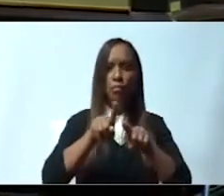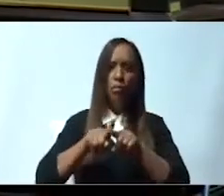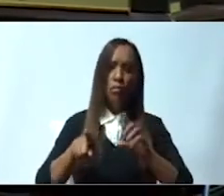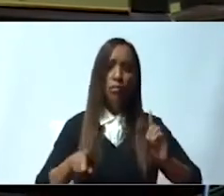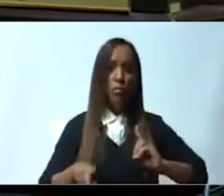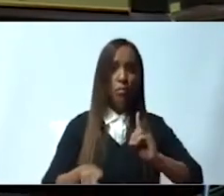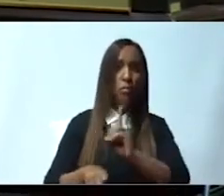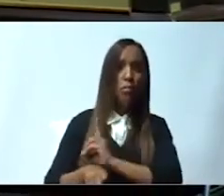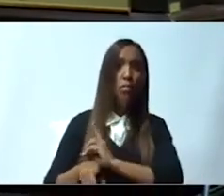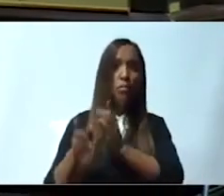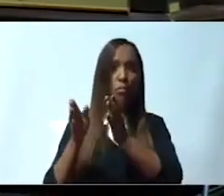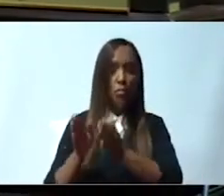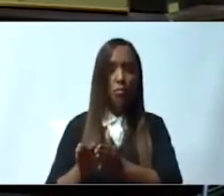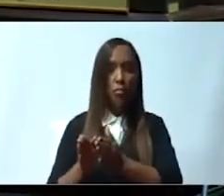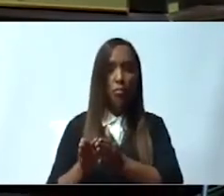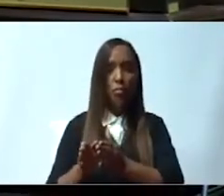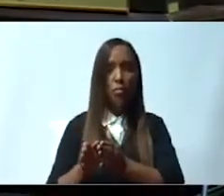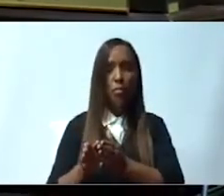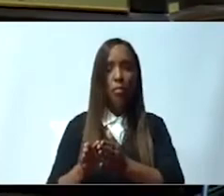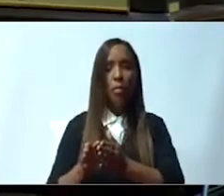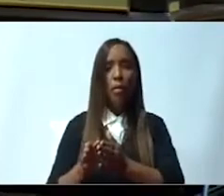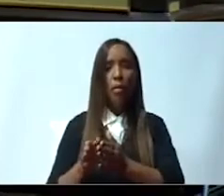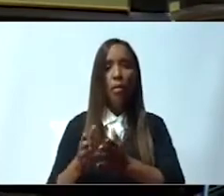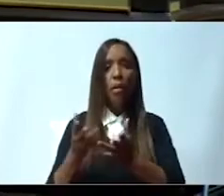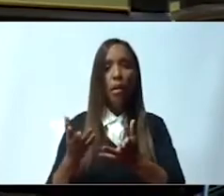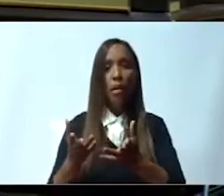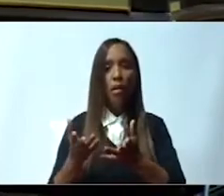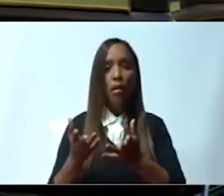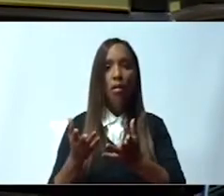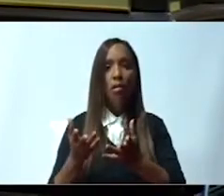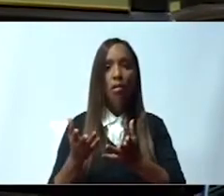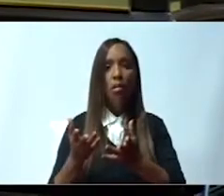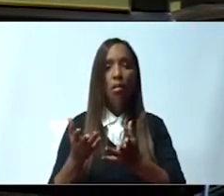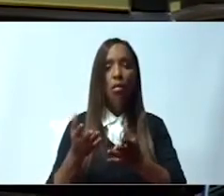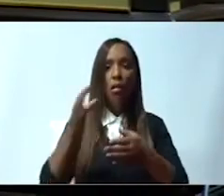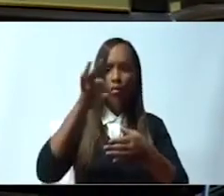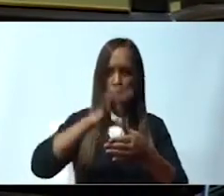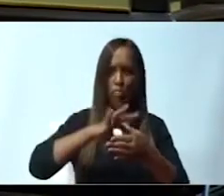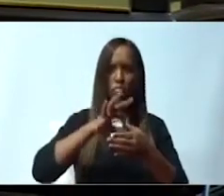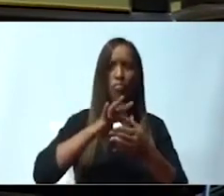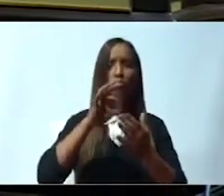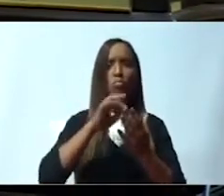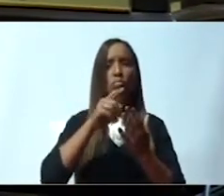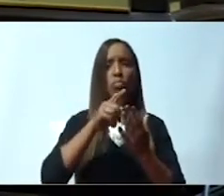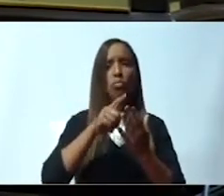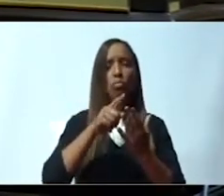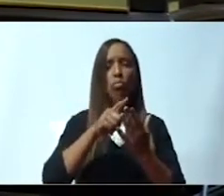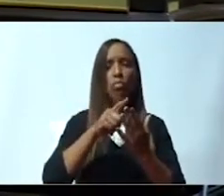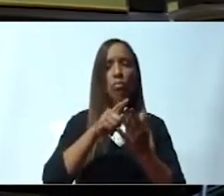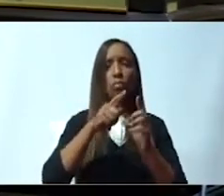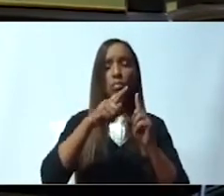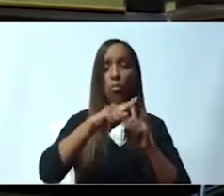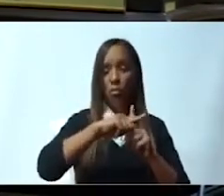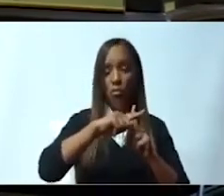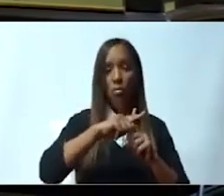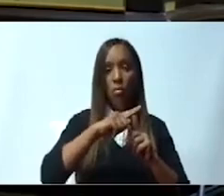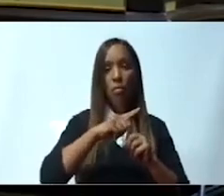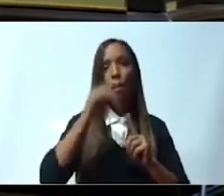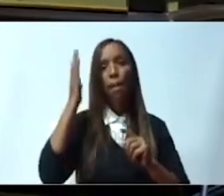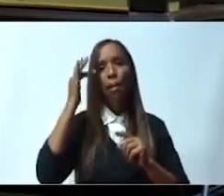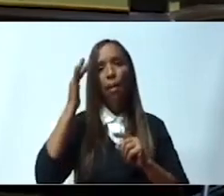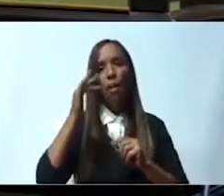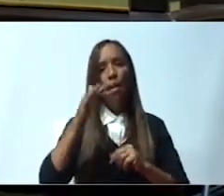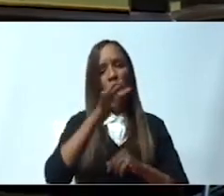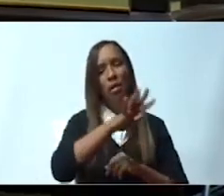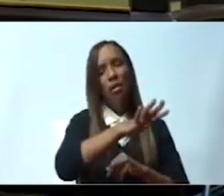para esta iniciativa que va en beneficio de preservar el pulmón verde que representa los Jardines del Norte junto